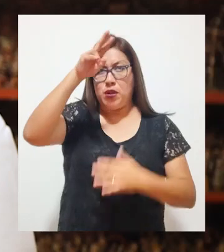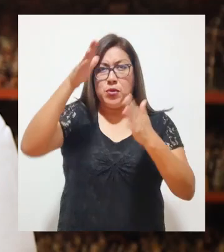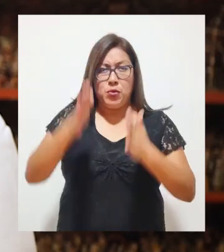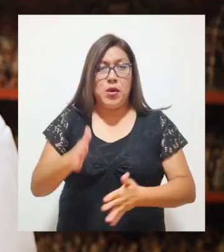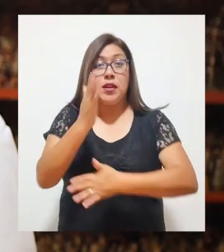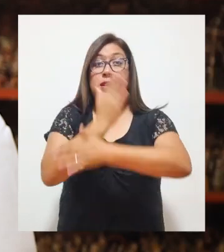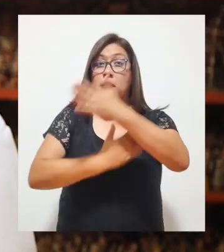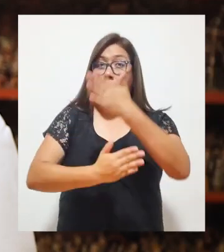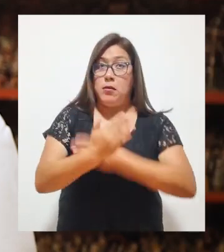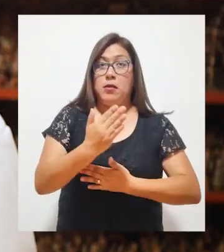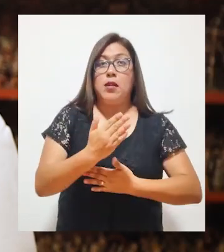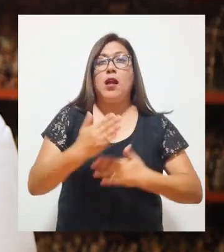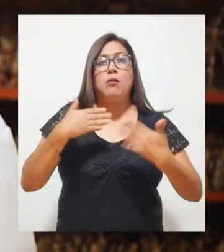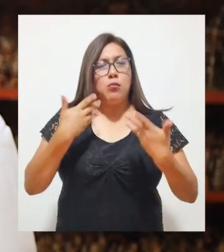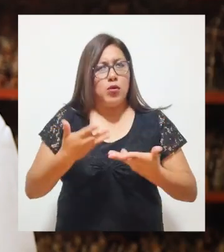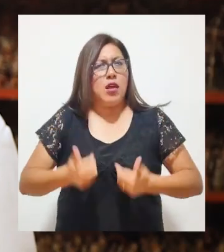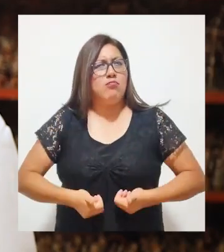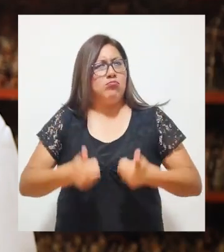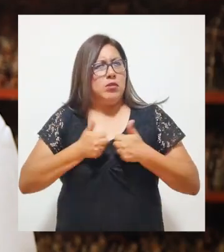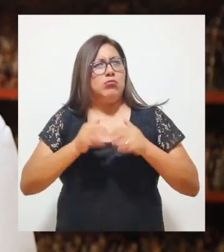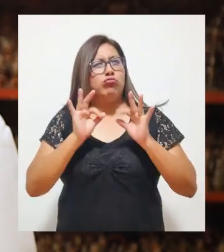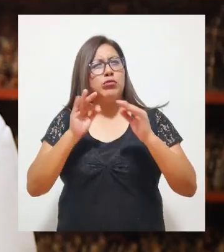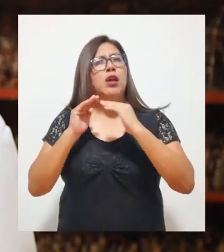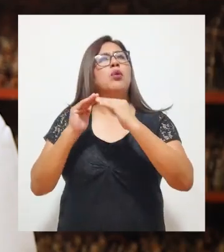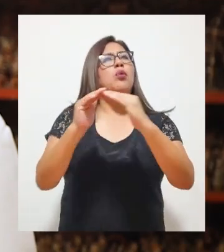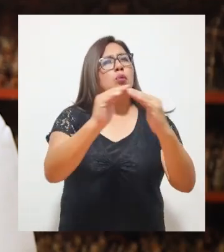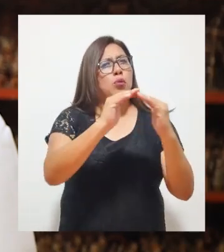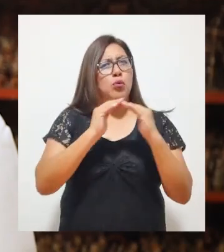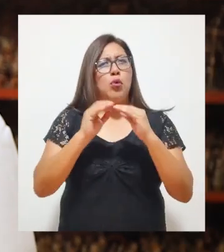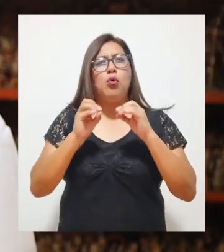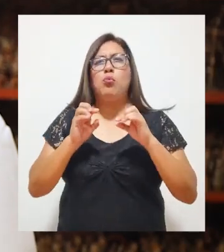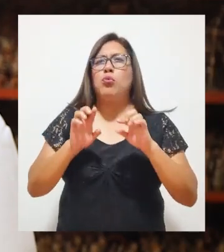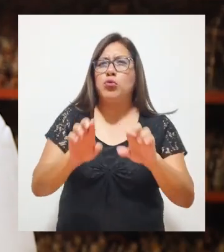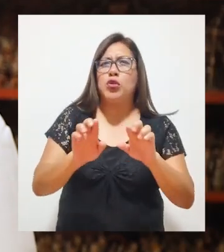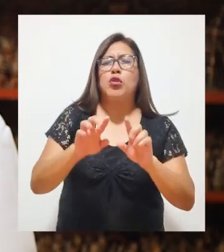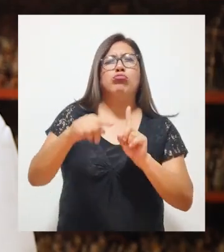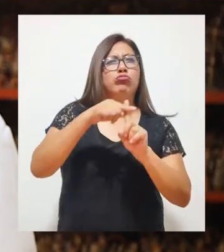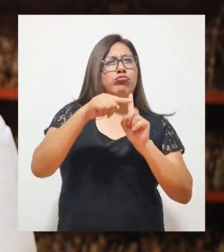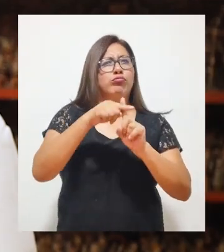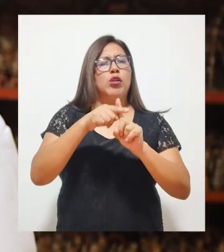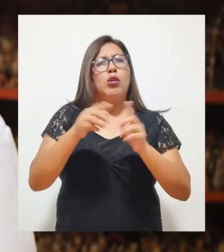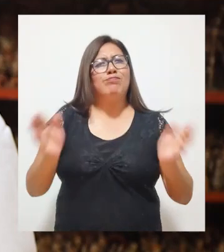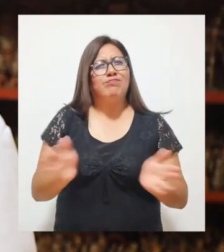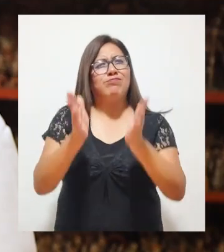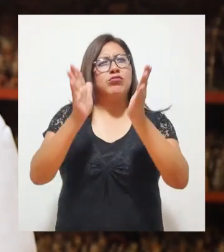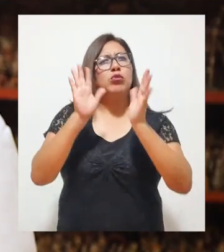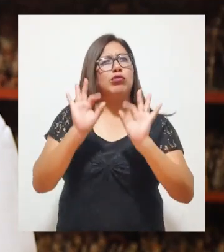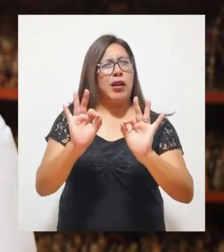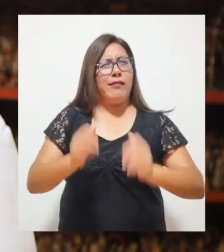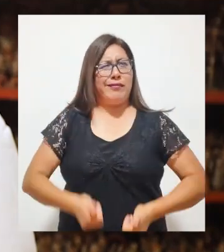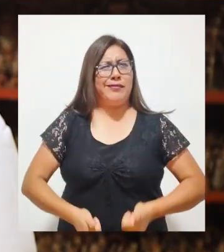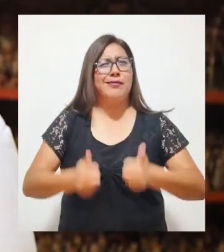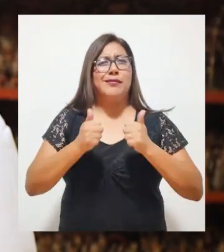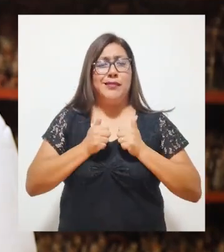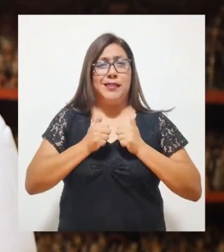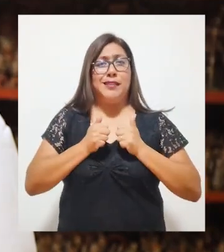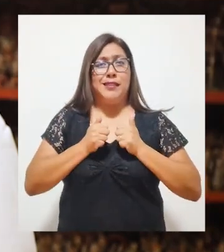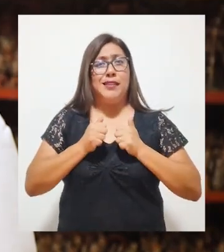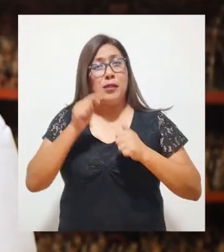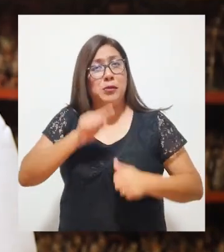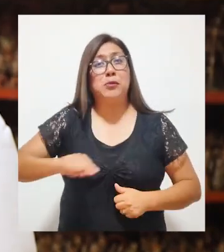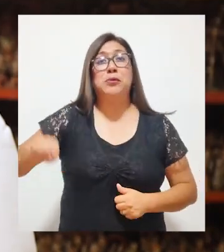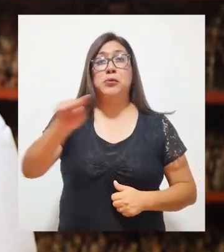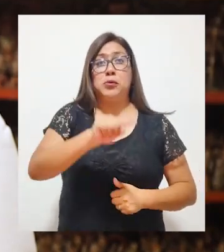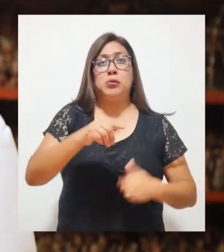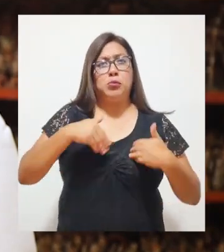y peruanos con discapacidad vivan en igualdad de condiciones, optimizando su calidad de vida y con ellas